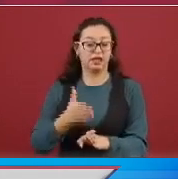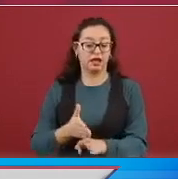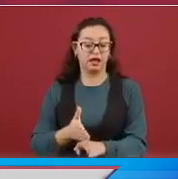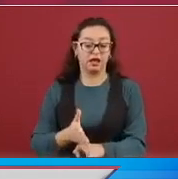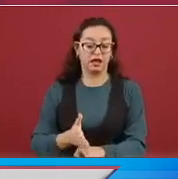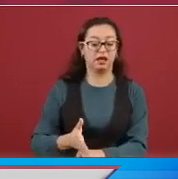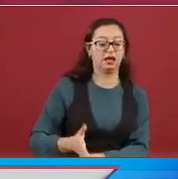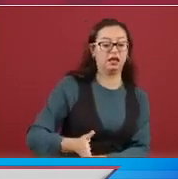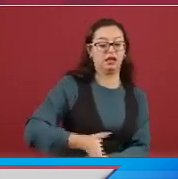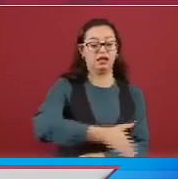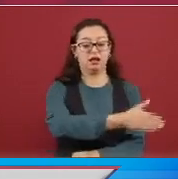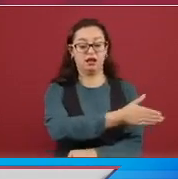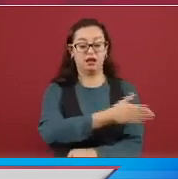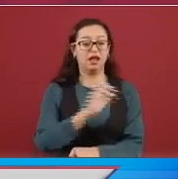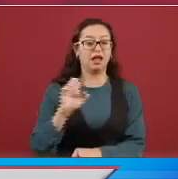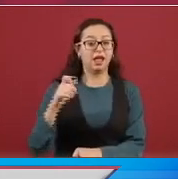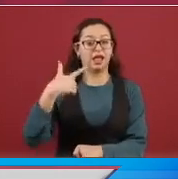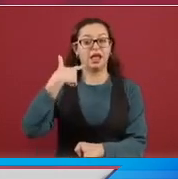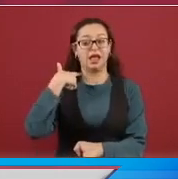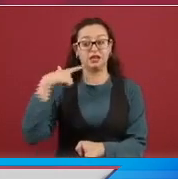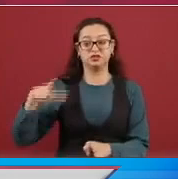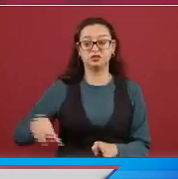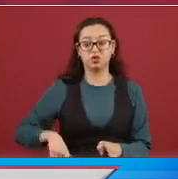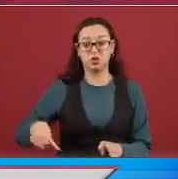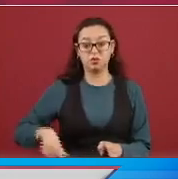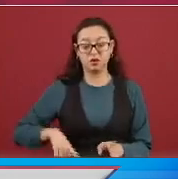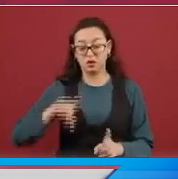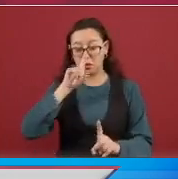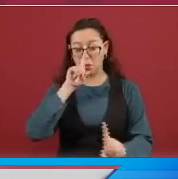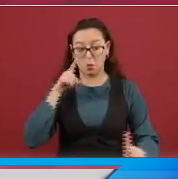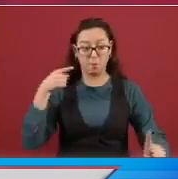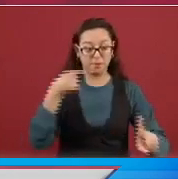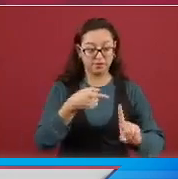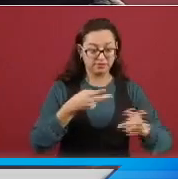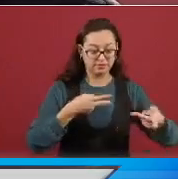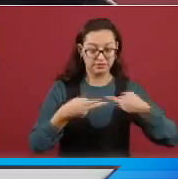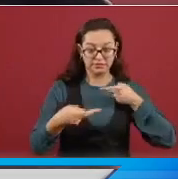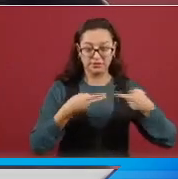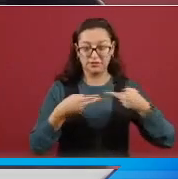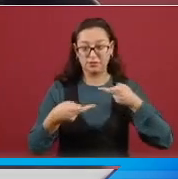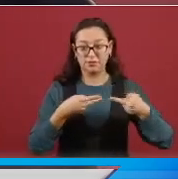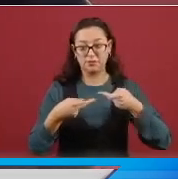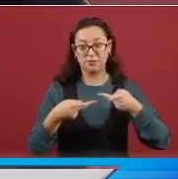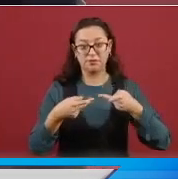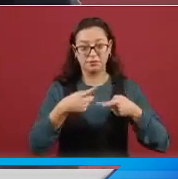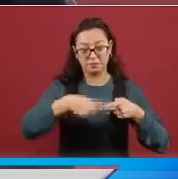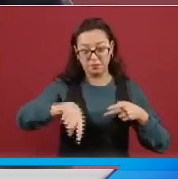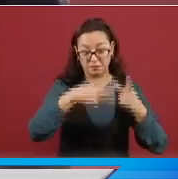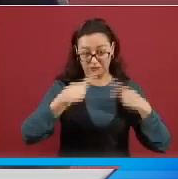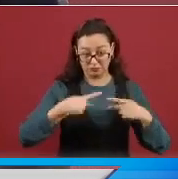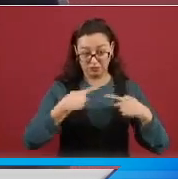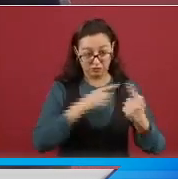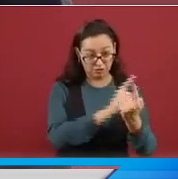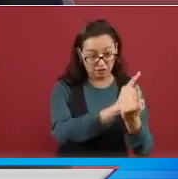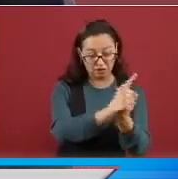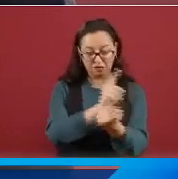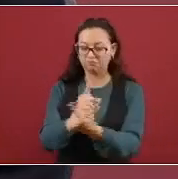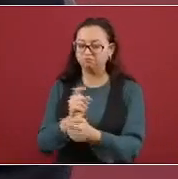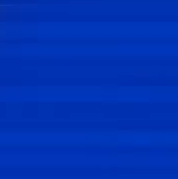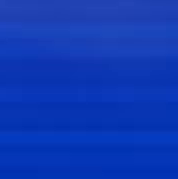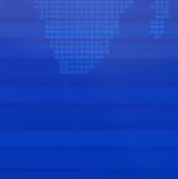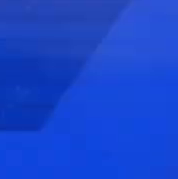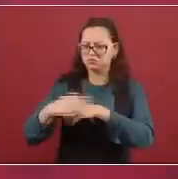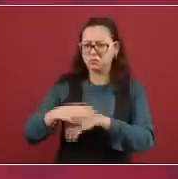3.500 millones de pesos y se trabaja ya en su renovación con trabajadores de Pemex y se contratará personal adicional para lograr estas